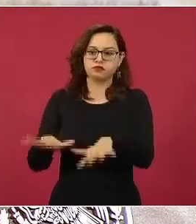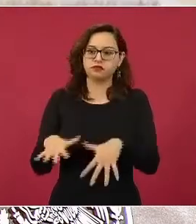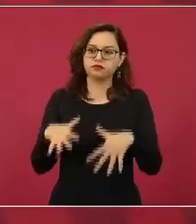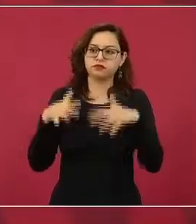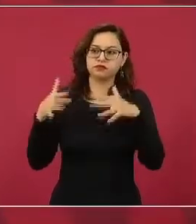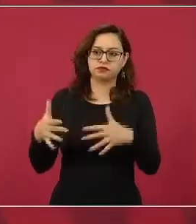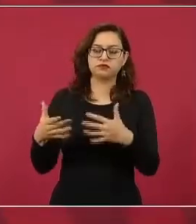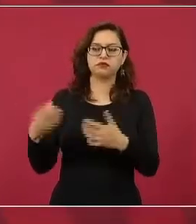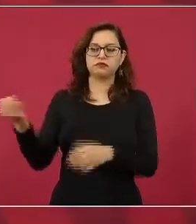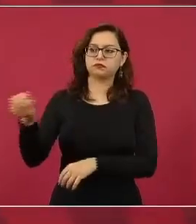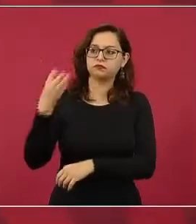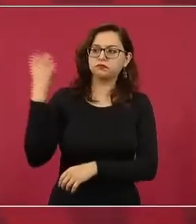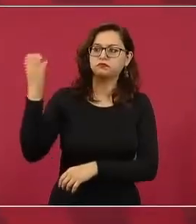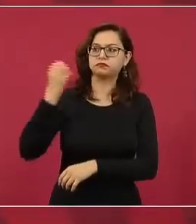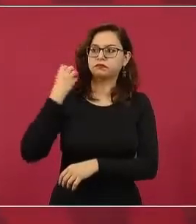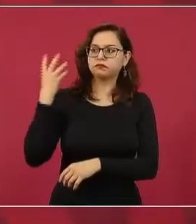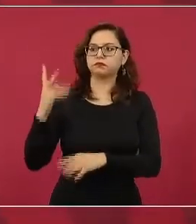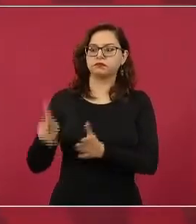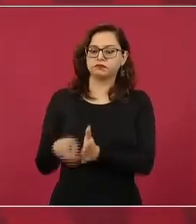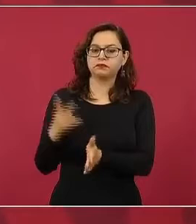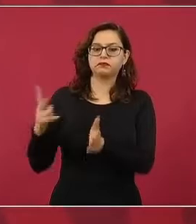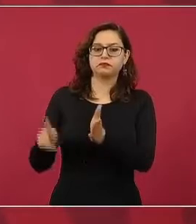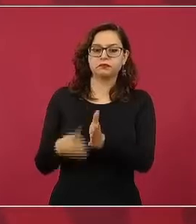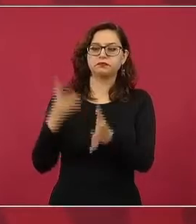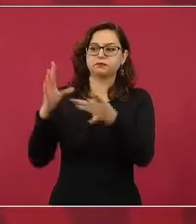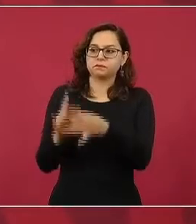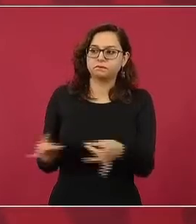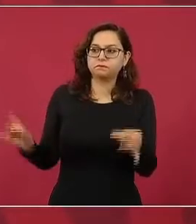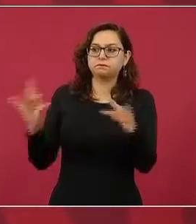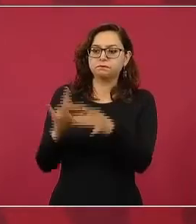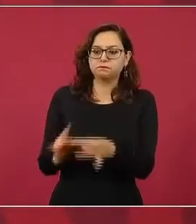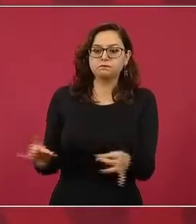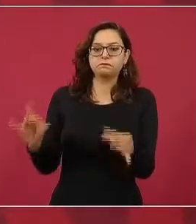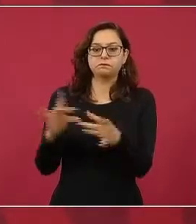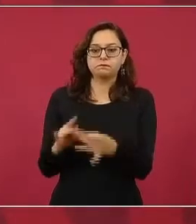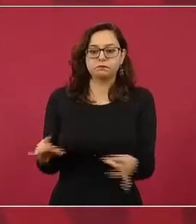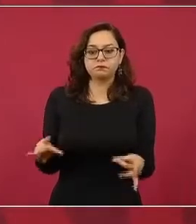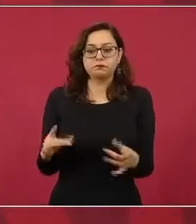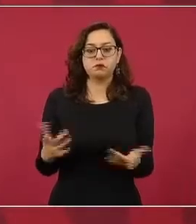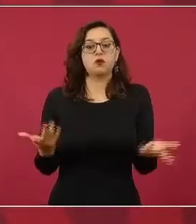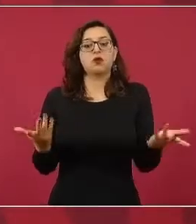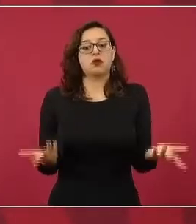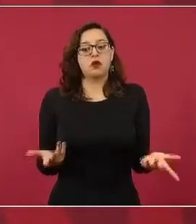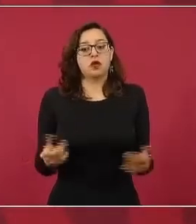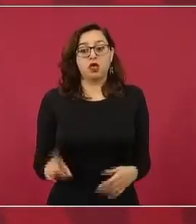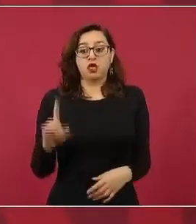Y posteriormente, si nosotros